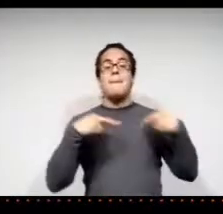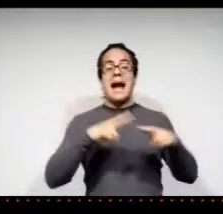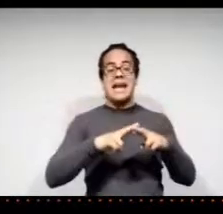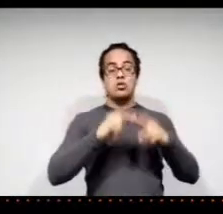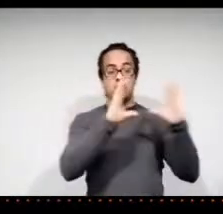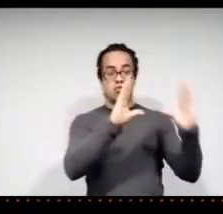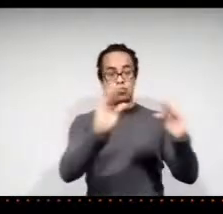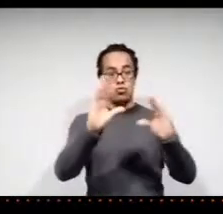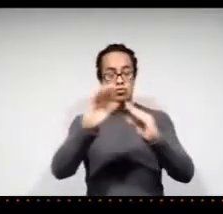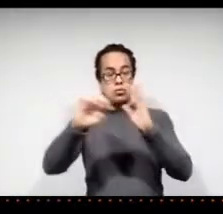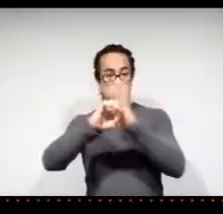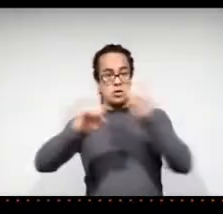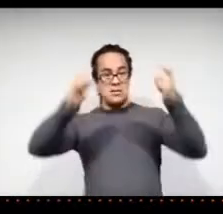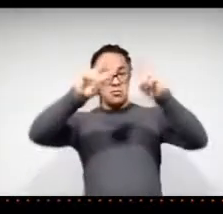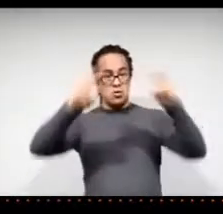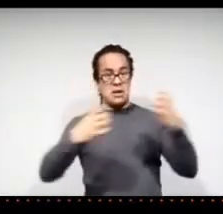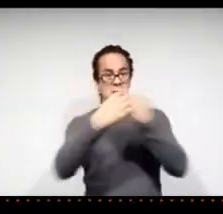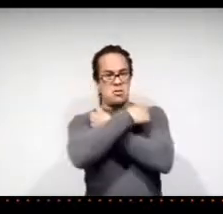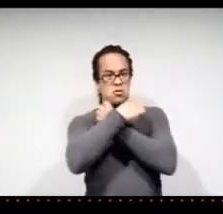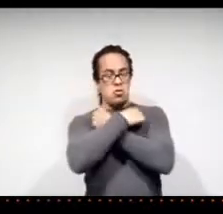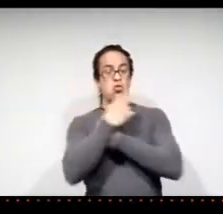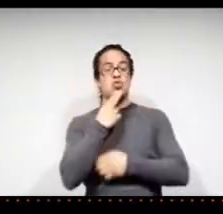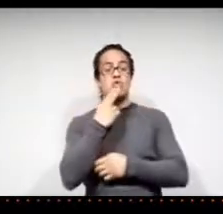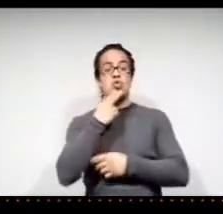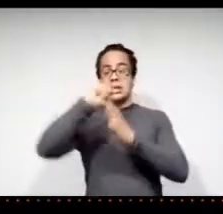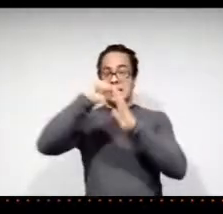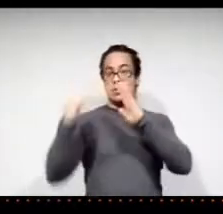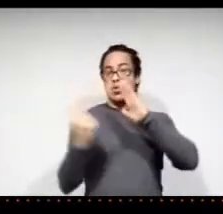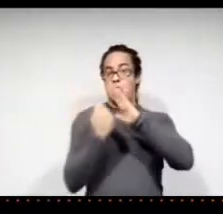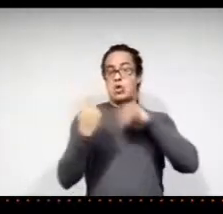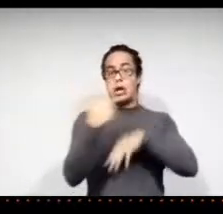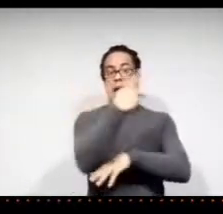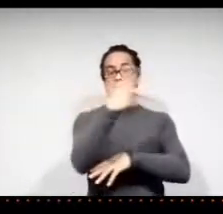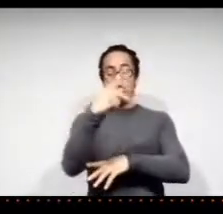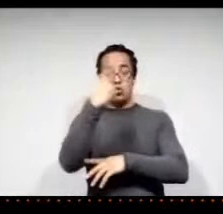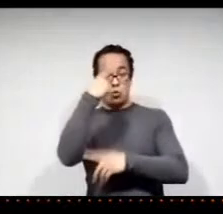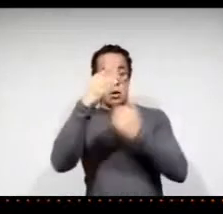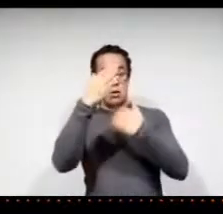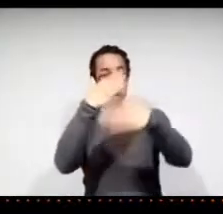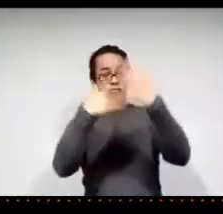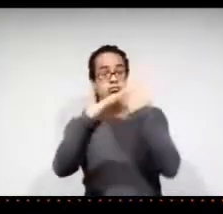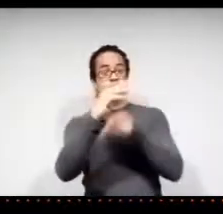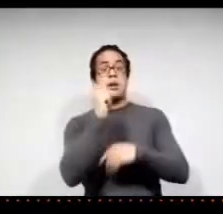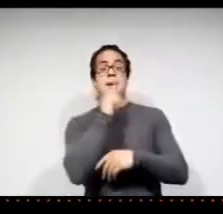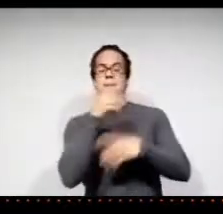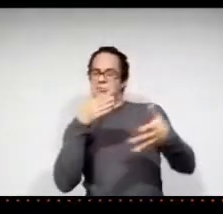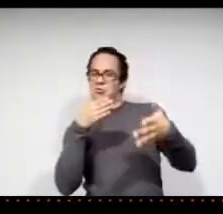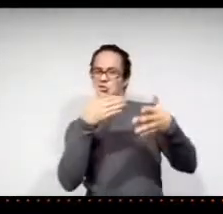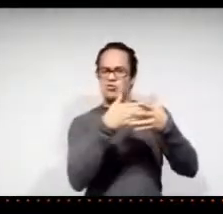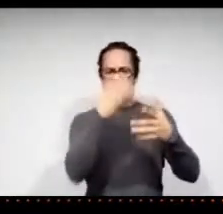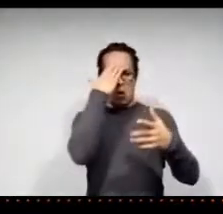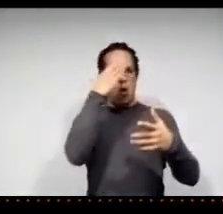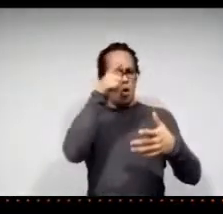uso pedagógico de las tecnologías digitales, desde su potencial y sus limitantes?